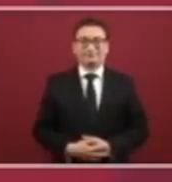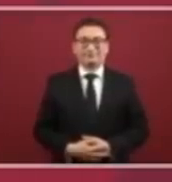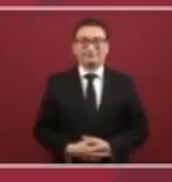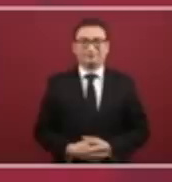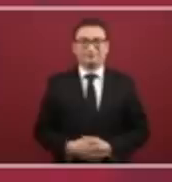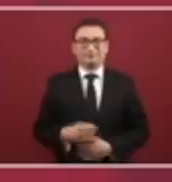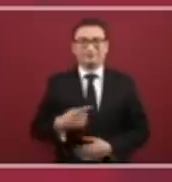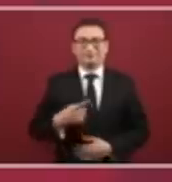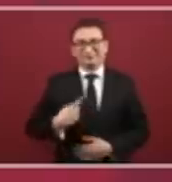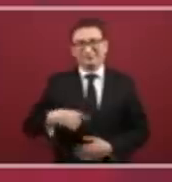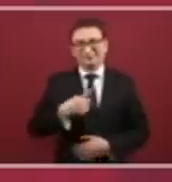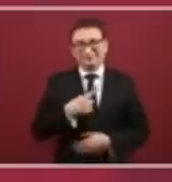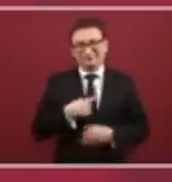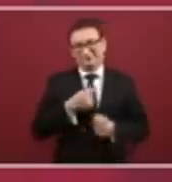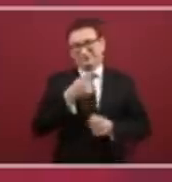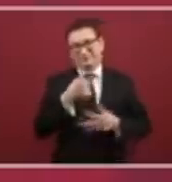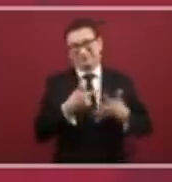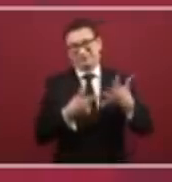administrarlas,